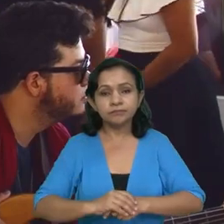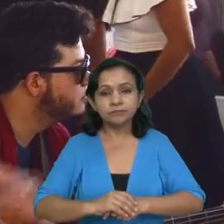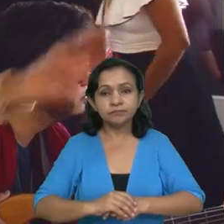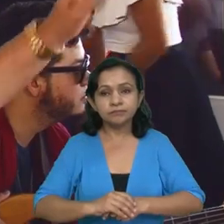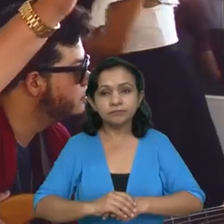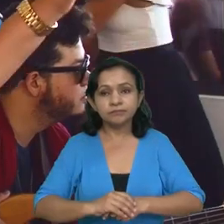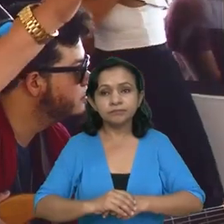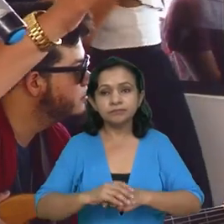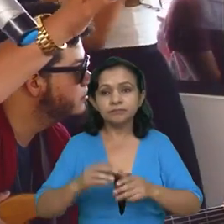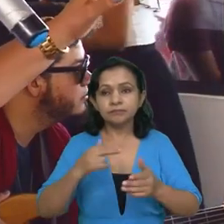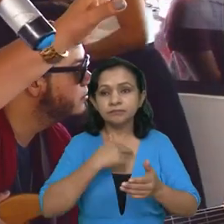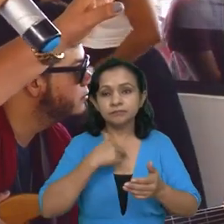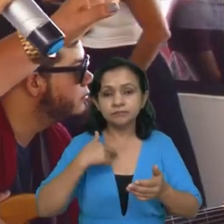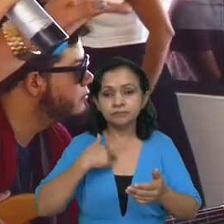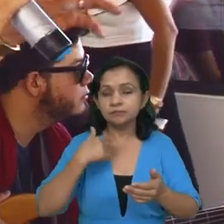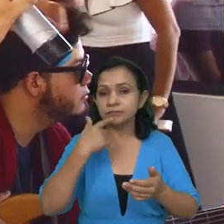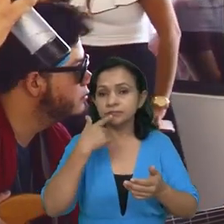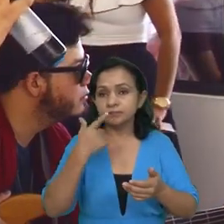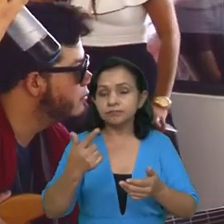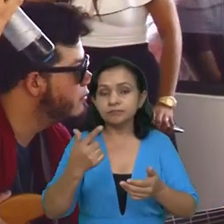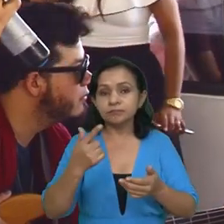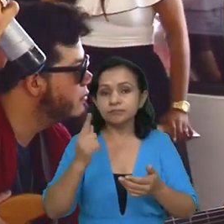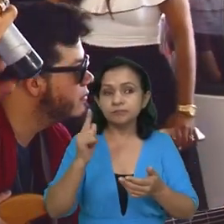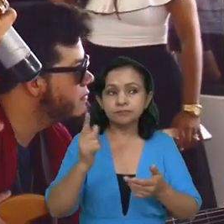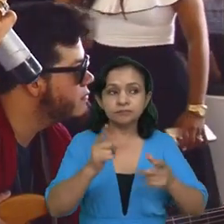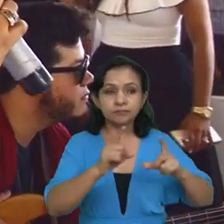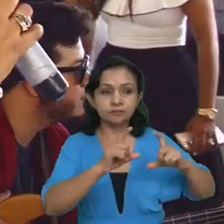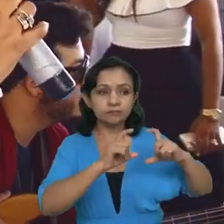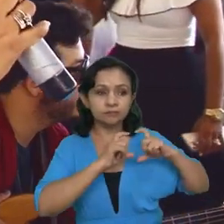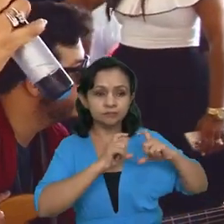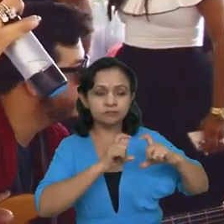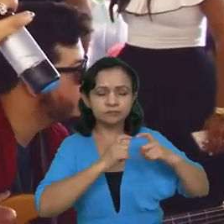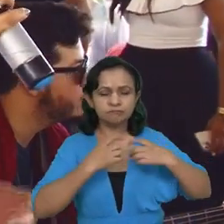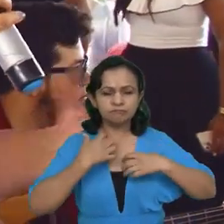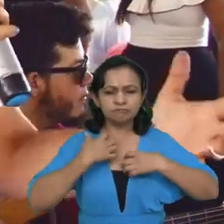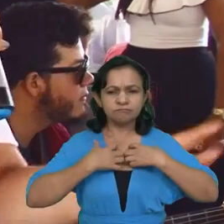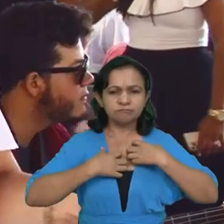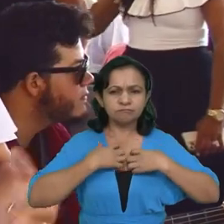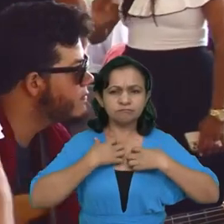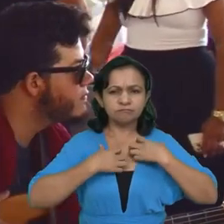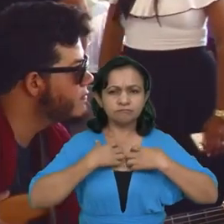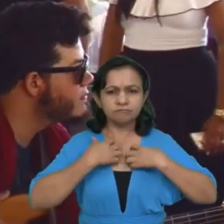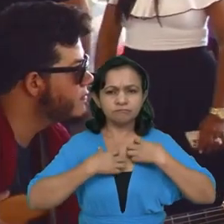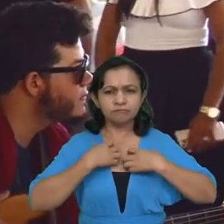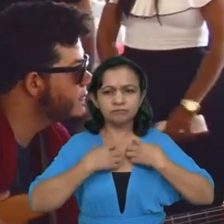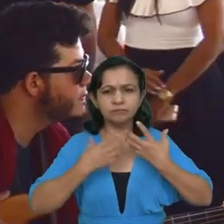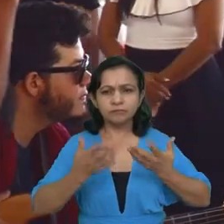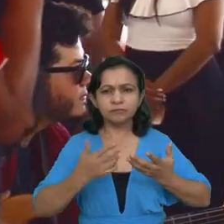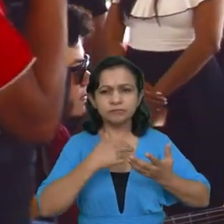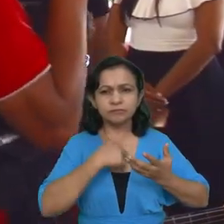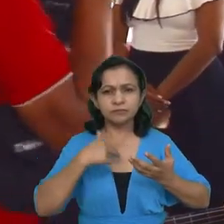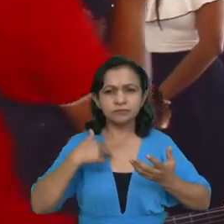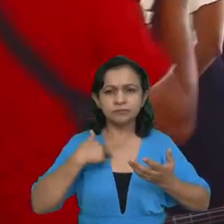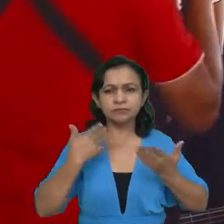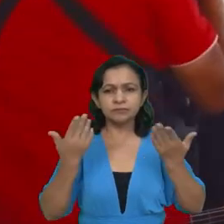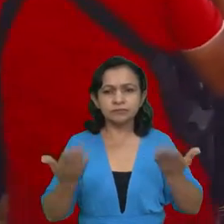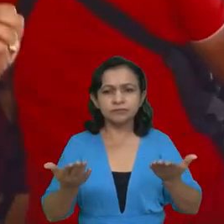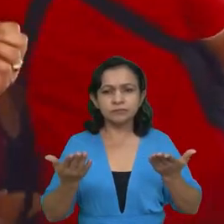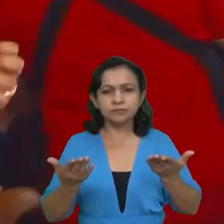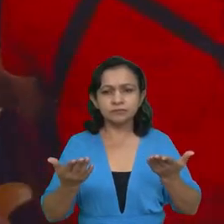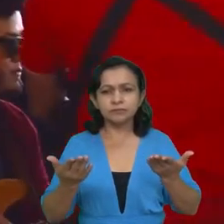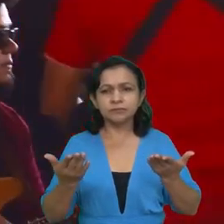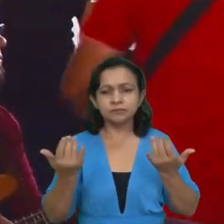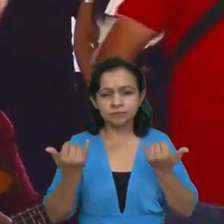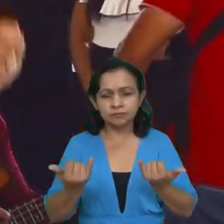quienes no la conocieron son esos corazones egoístas de piedra como decía el padre ese egoísmo